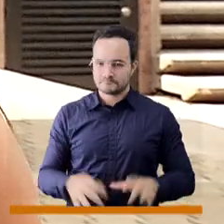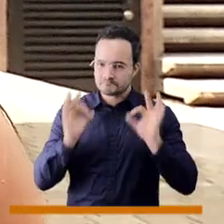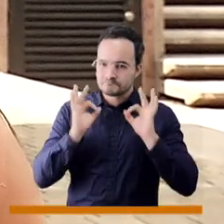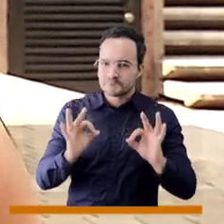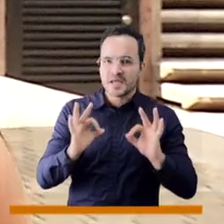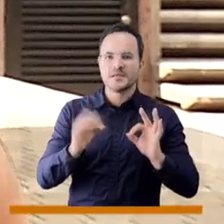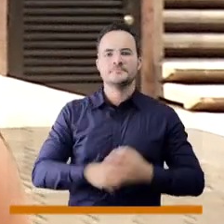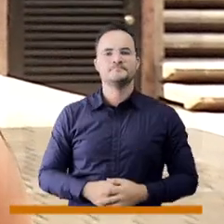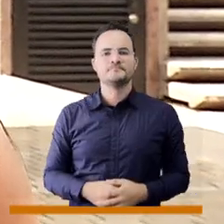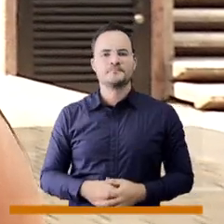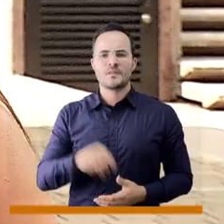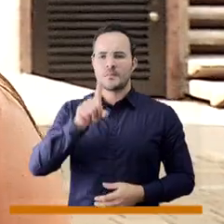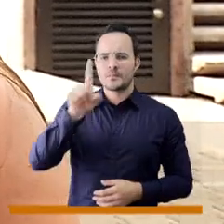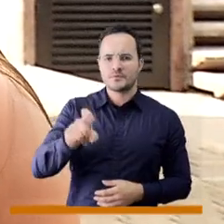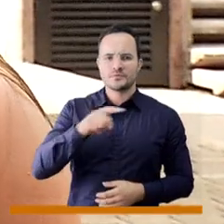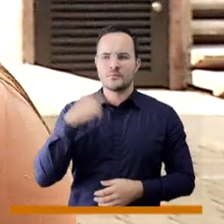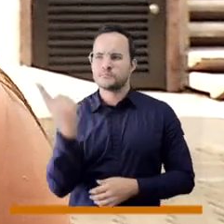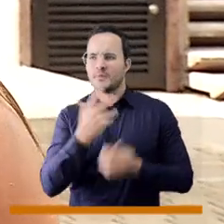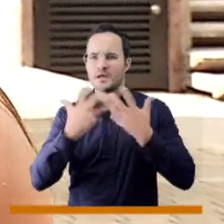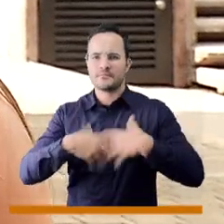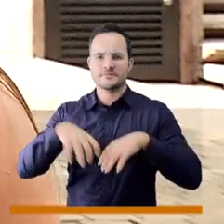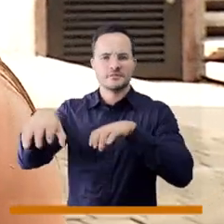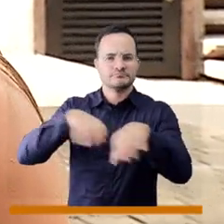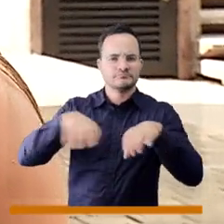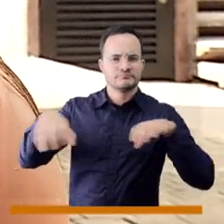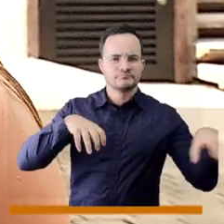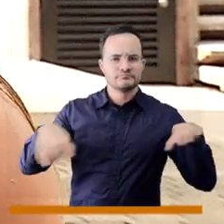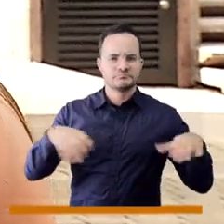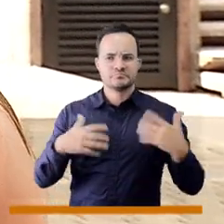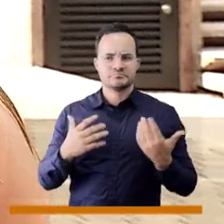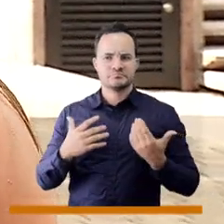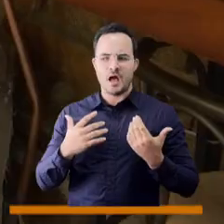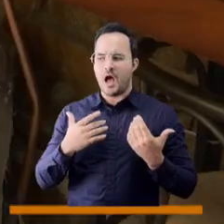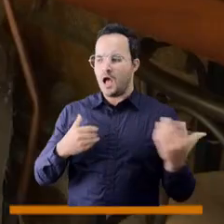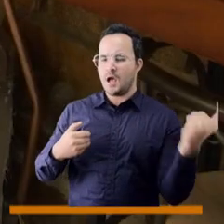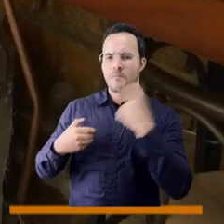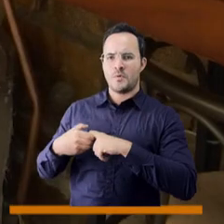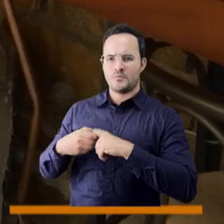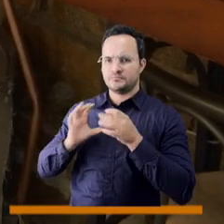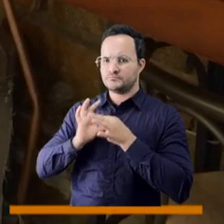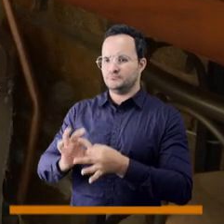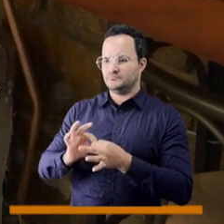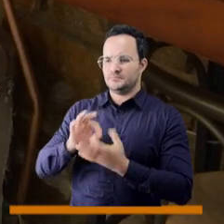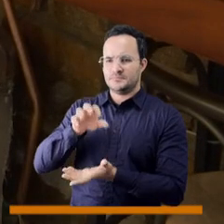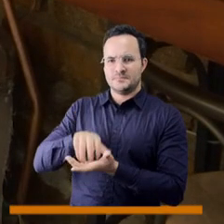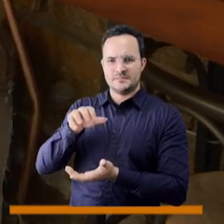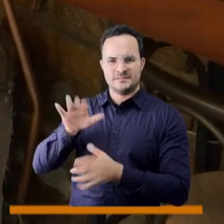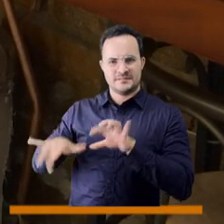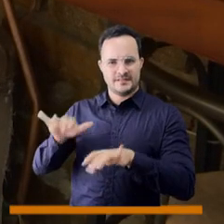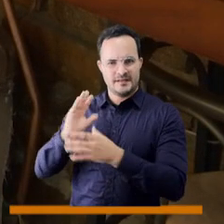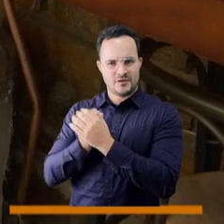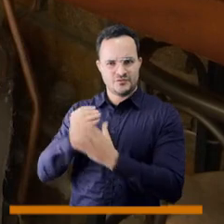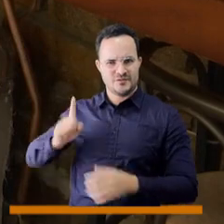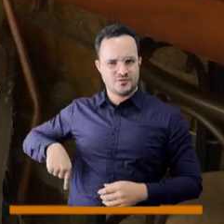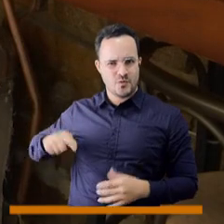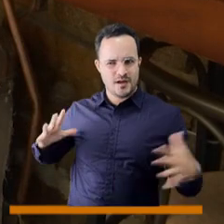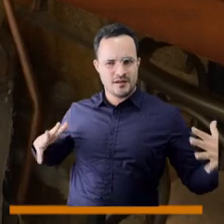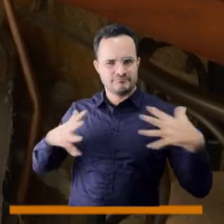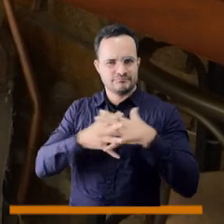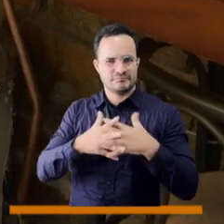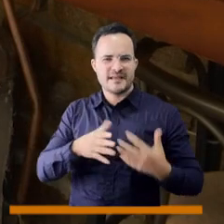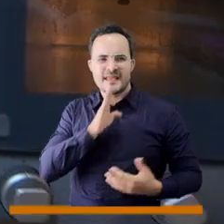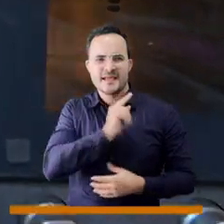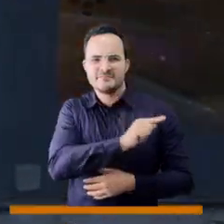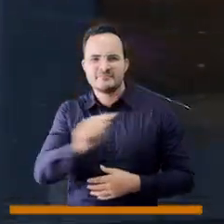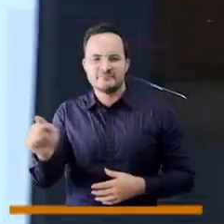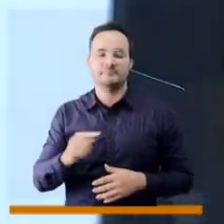Secretaria, ¿cuáles son las empresas que se vinculan con la Secretaría para las Escuelas de Inclusión? Bueno, realmente ¿cómo funciona la escuela? Nosotros buscamos